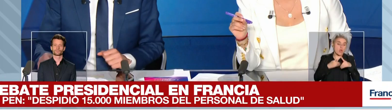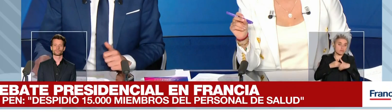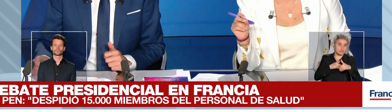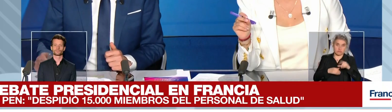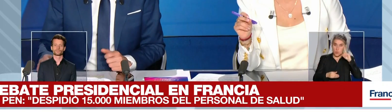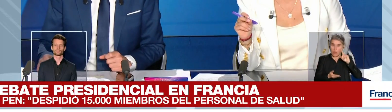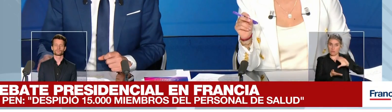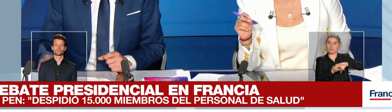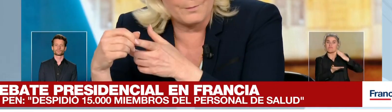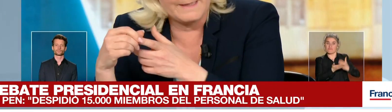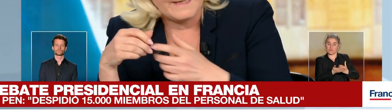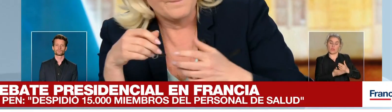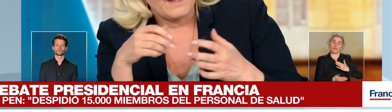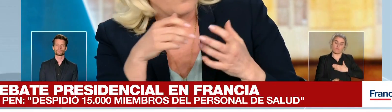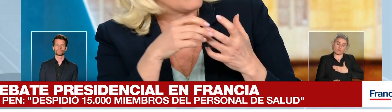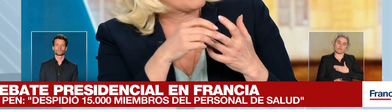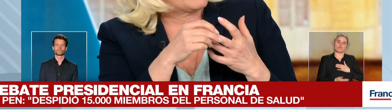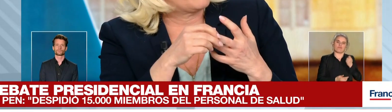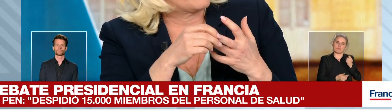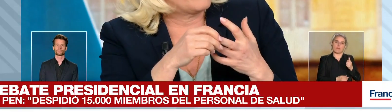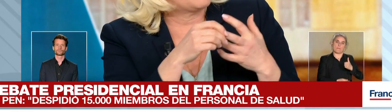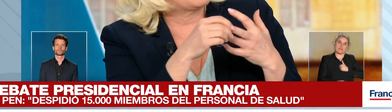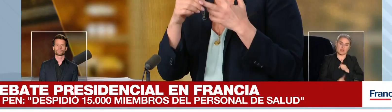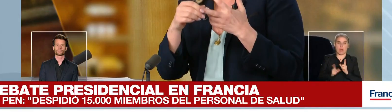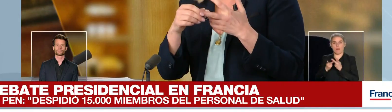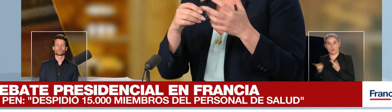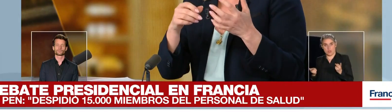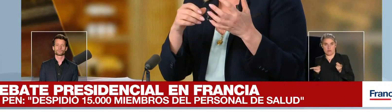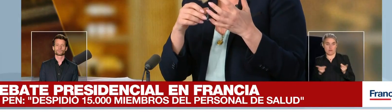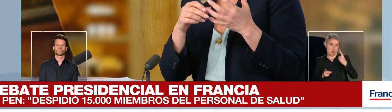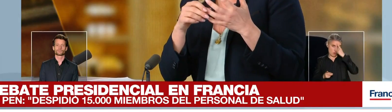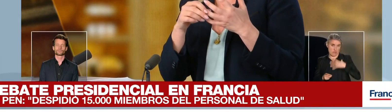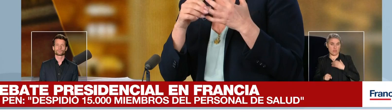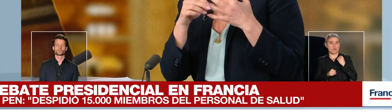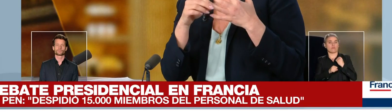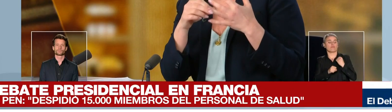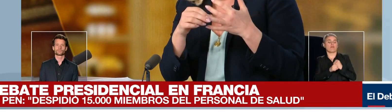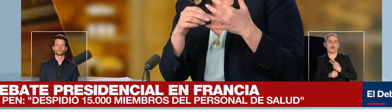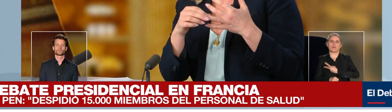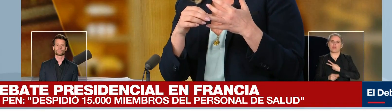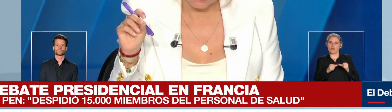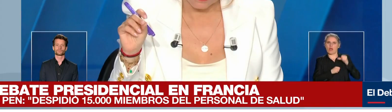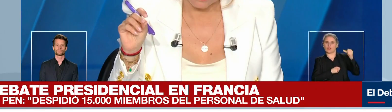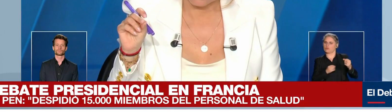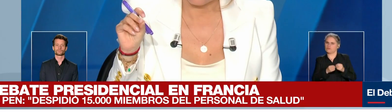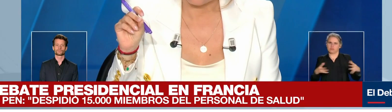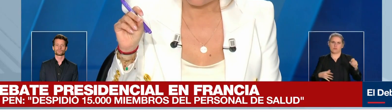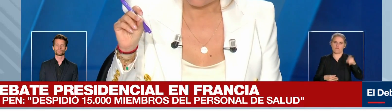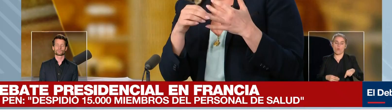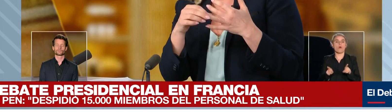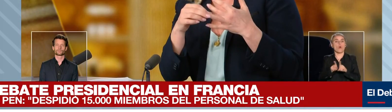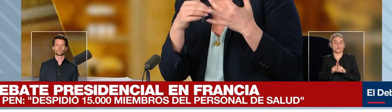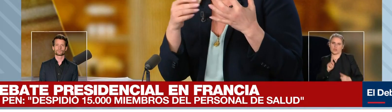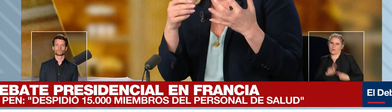financiado con un fondo privado y no un fondo público. Creo que hay que desarrollar la telemedicina